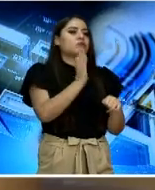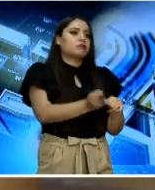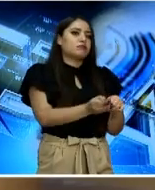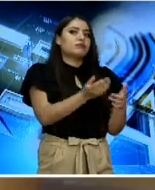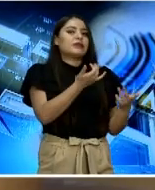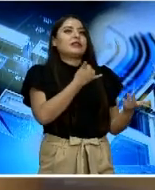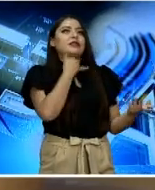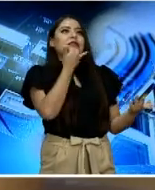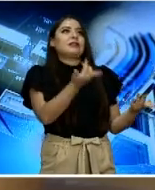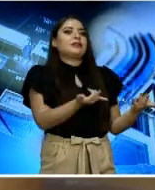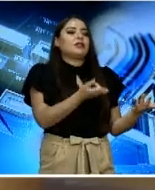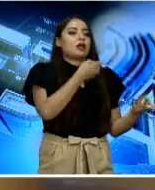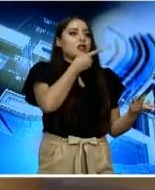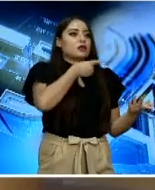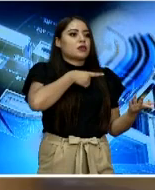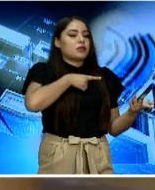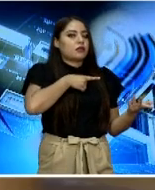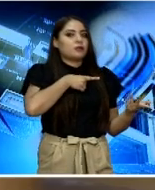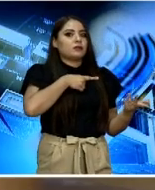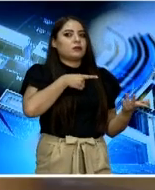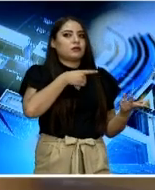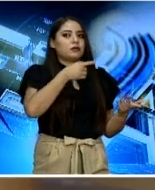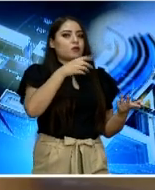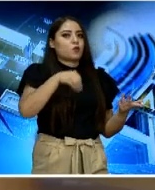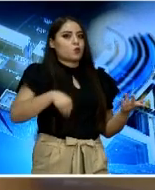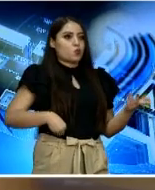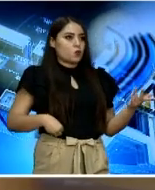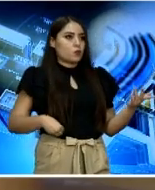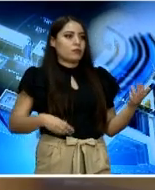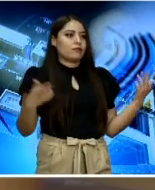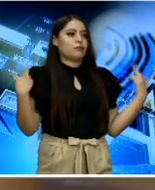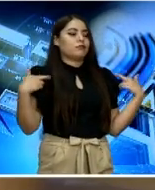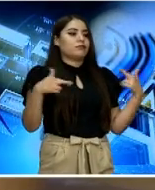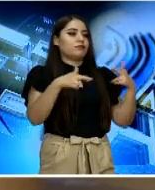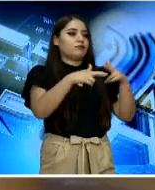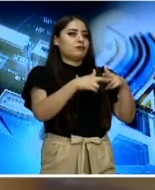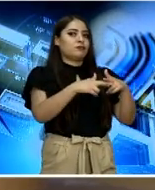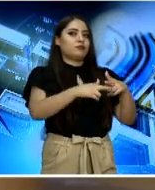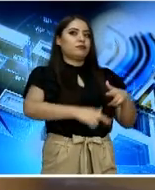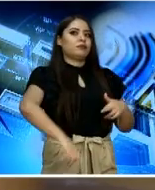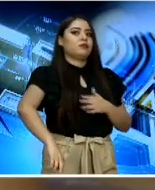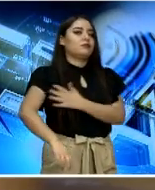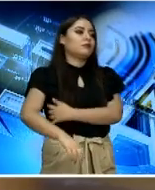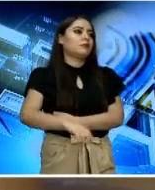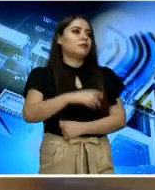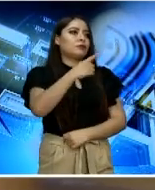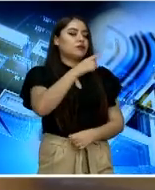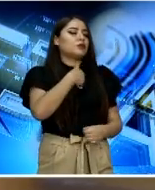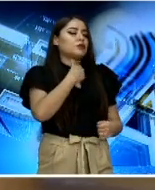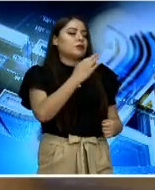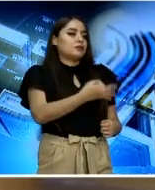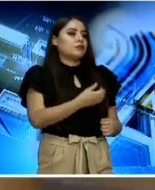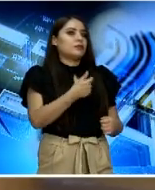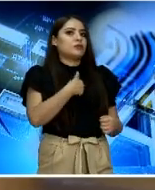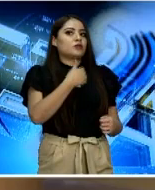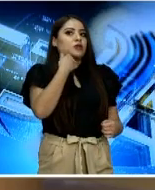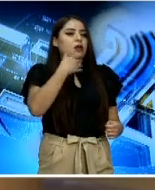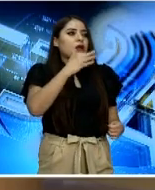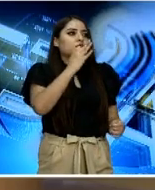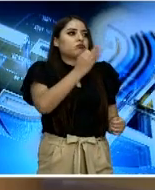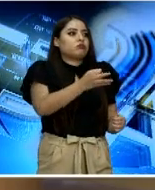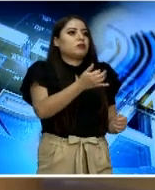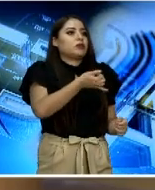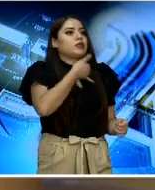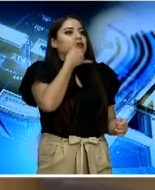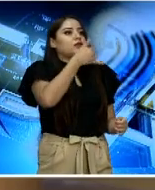que la culpa fue de la maestra. Ella ya, o sea, ya aceptaron. Yo lo que quería era que aceptaran. De hecho, le dije que si